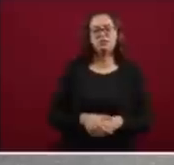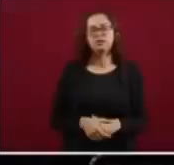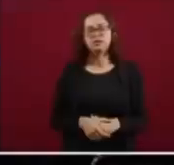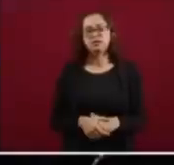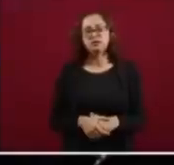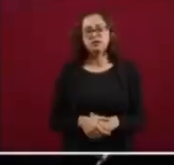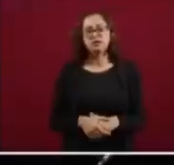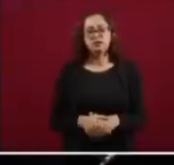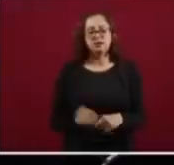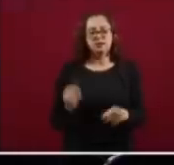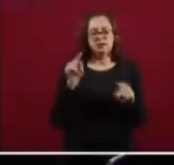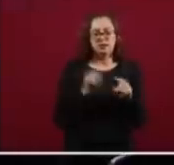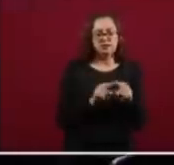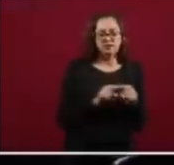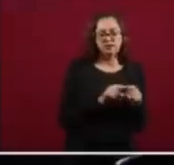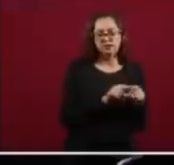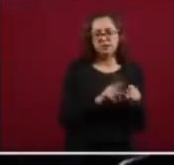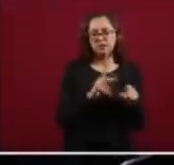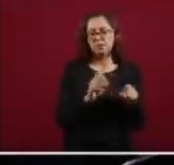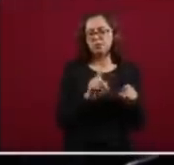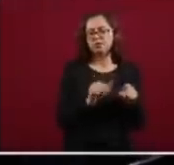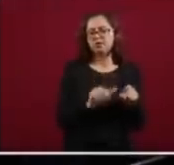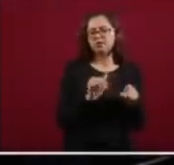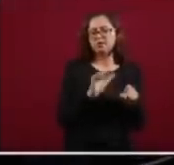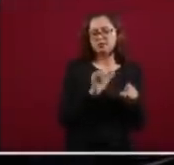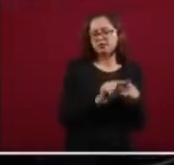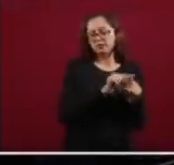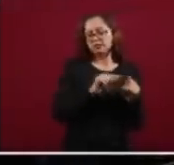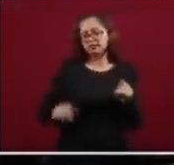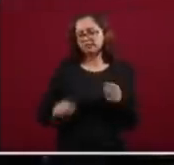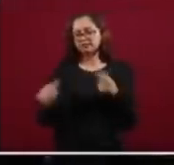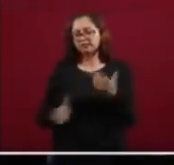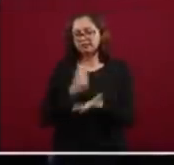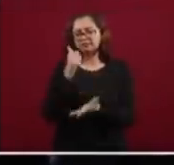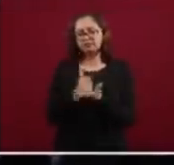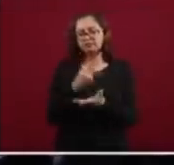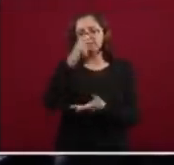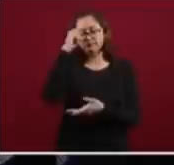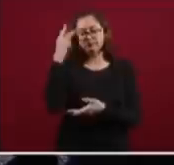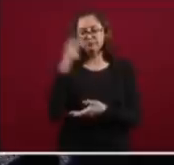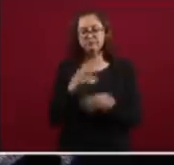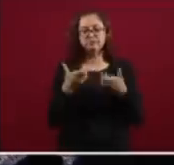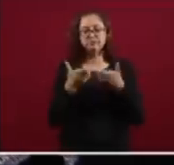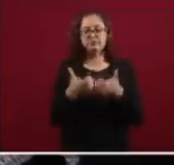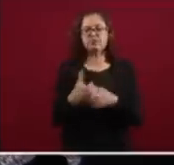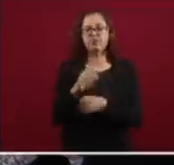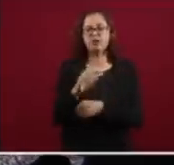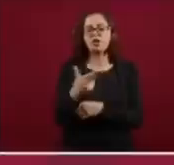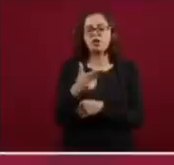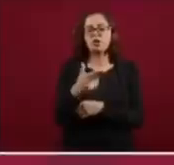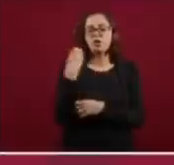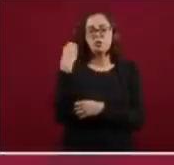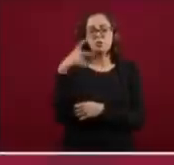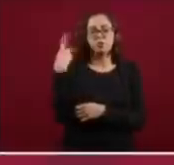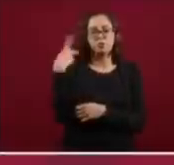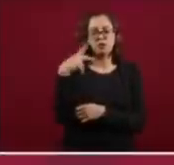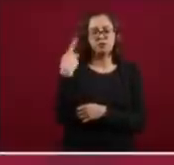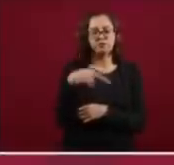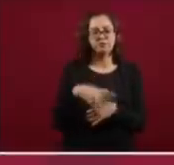poza rica para acá por huauchinango pueblo